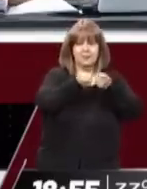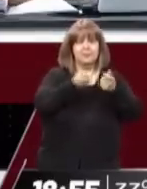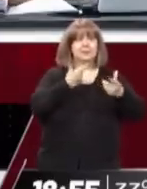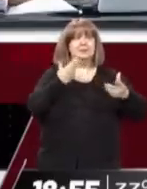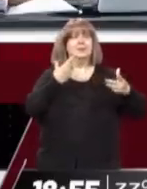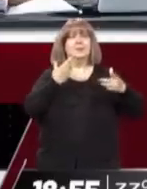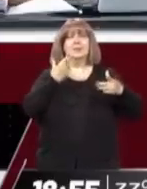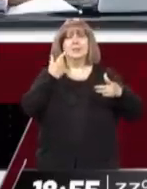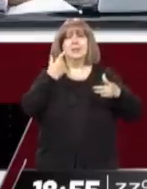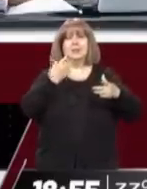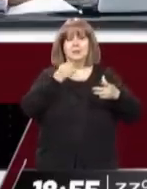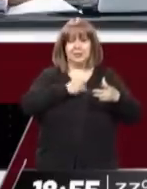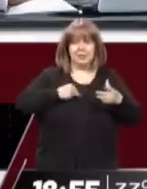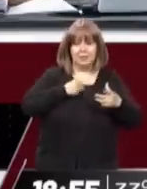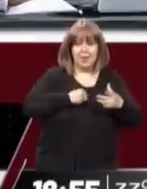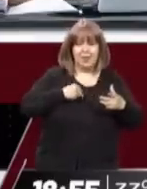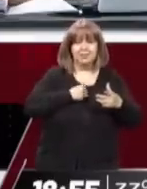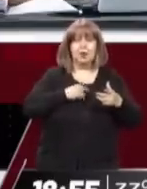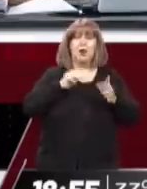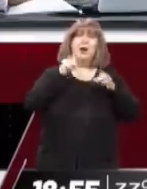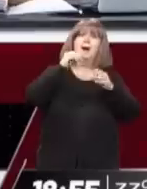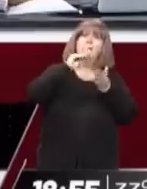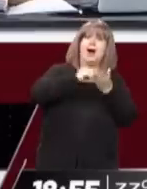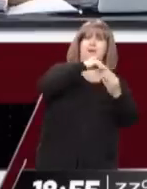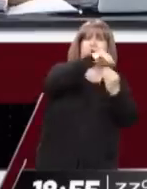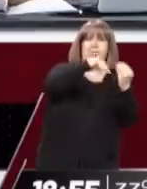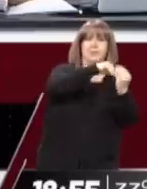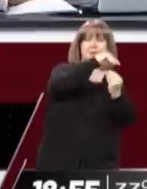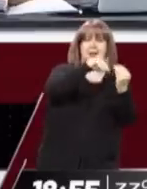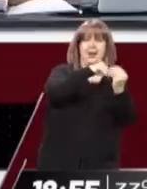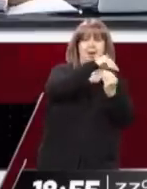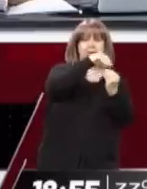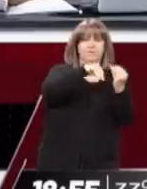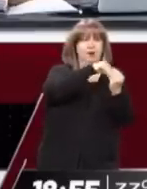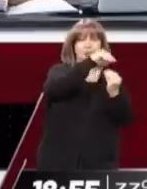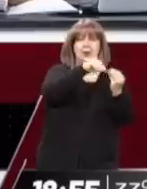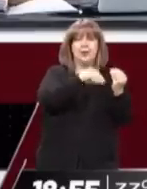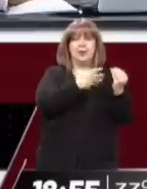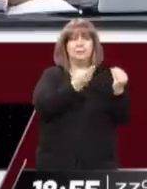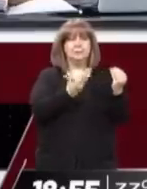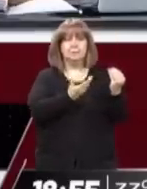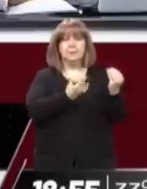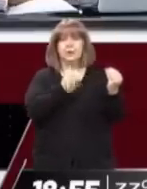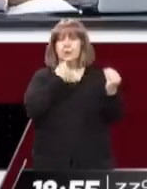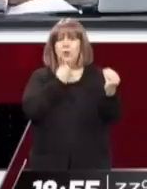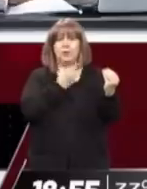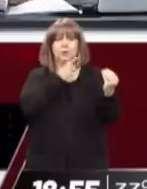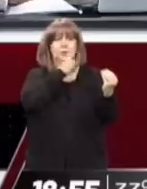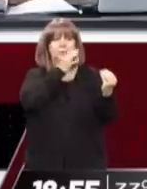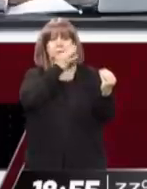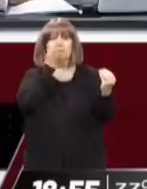psicopáticas, conjuntamente con una familia que no es capaz de poder tener una actitud reparatoria con